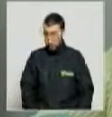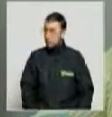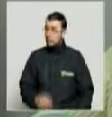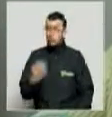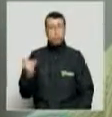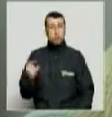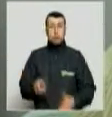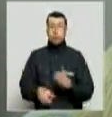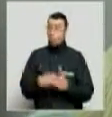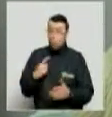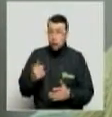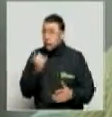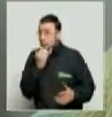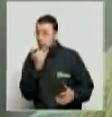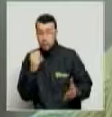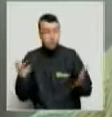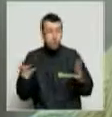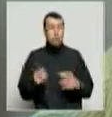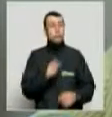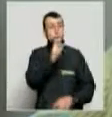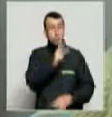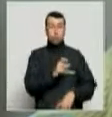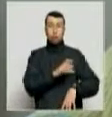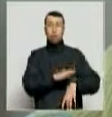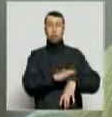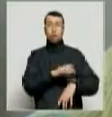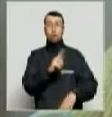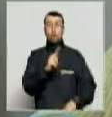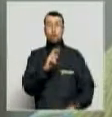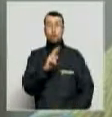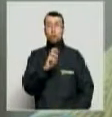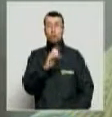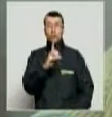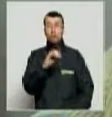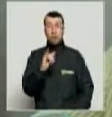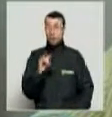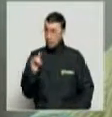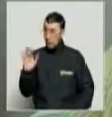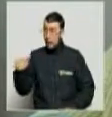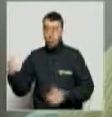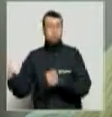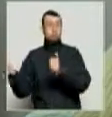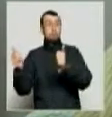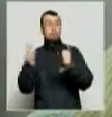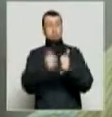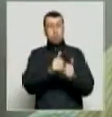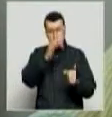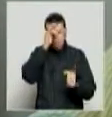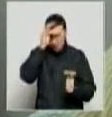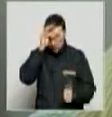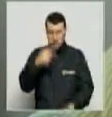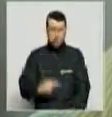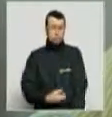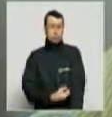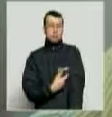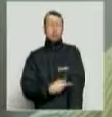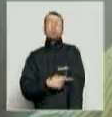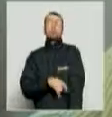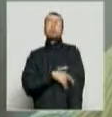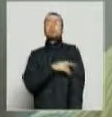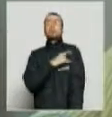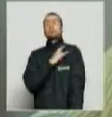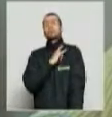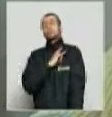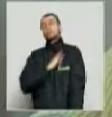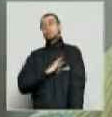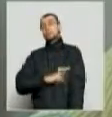vinieron y el doctor Freddy y me trajeron hasta aquí otra vez, ya comenzaron a aplicarme los sueros y las cosas,